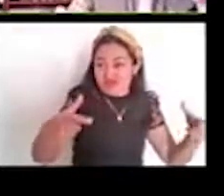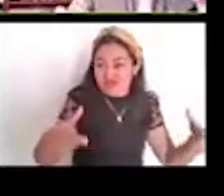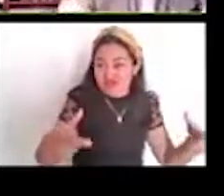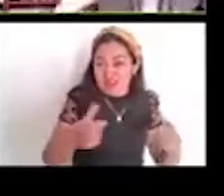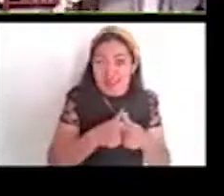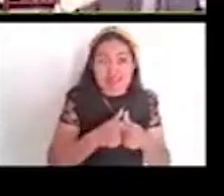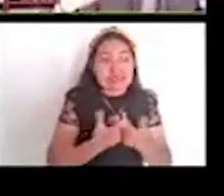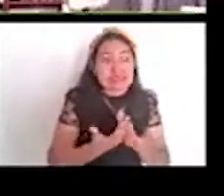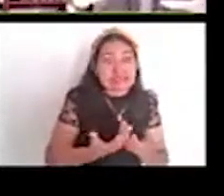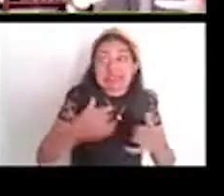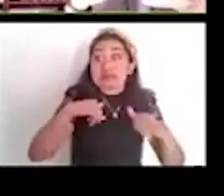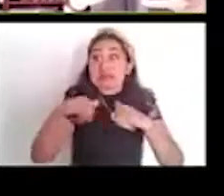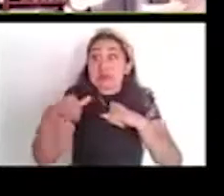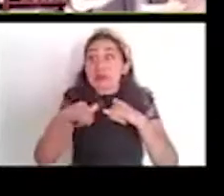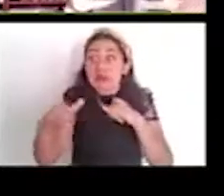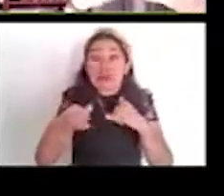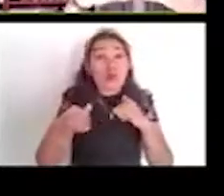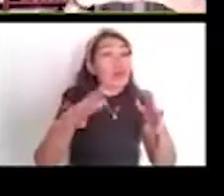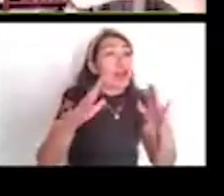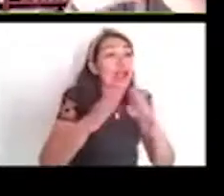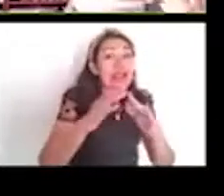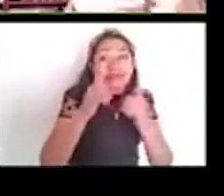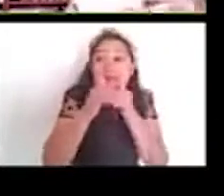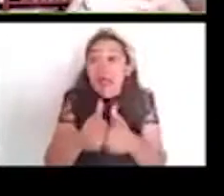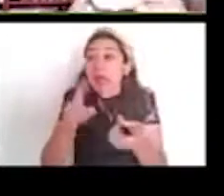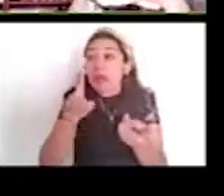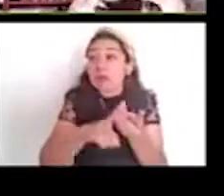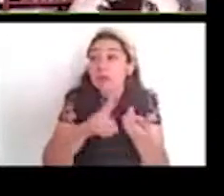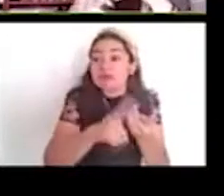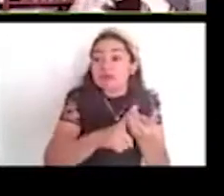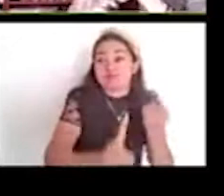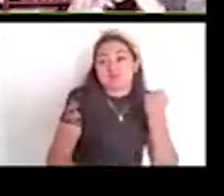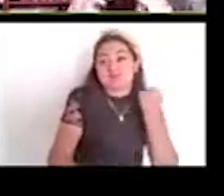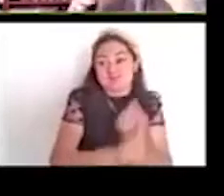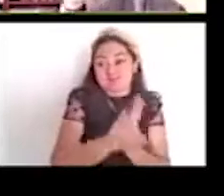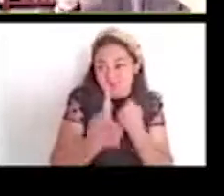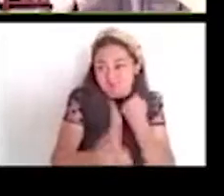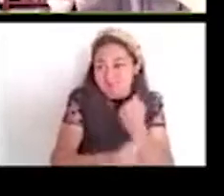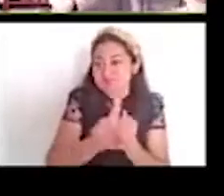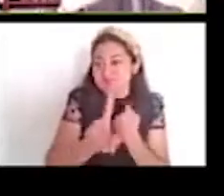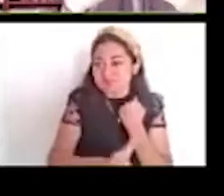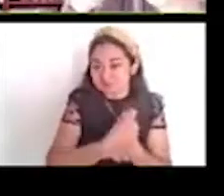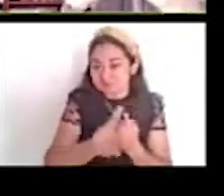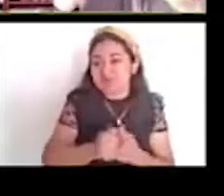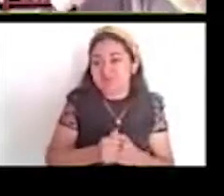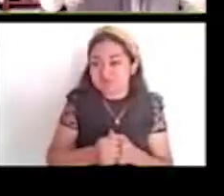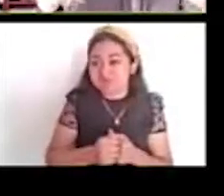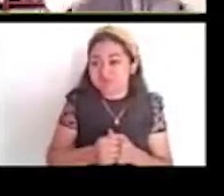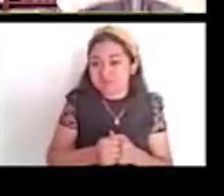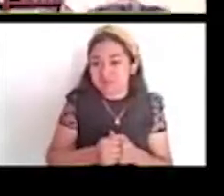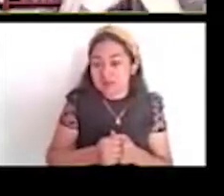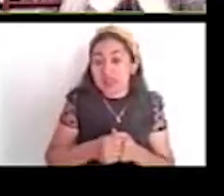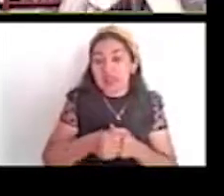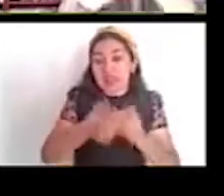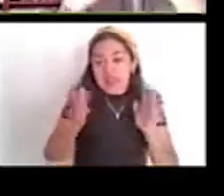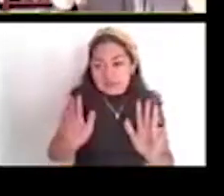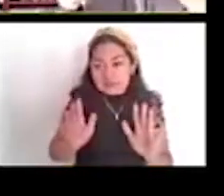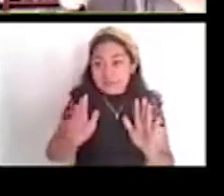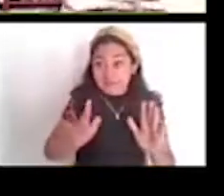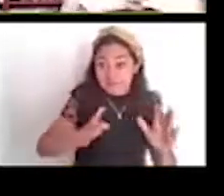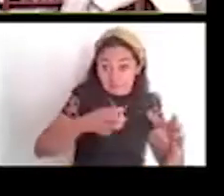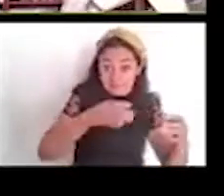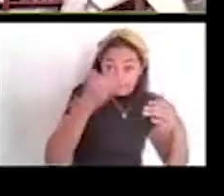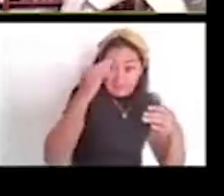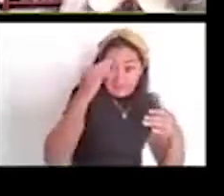territorios, tenemos conflicto. El posclásico en la cuenca es un momento de esta confrontación de